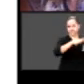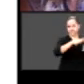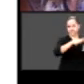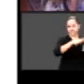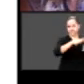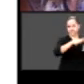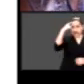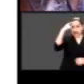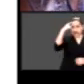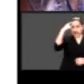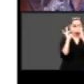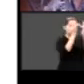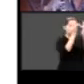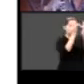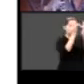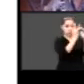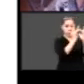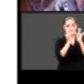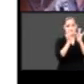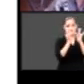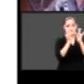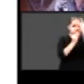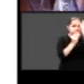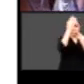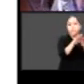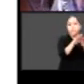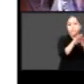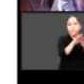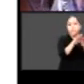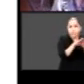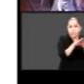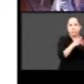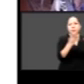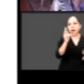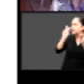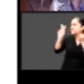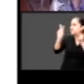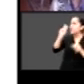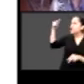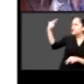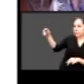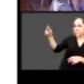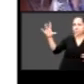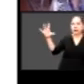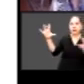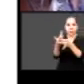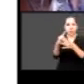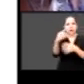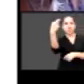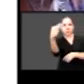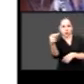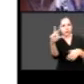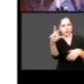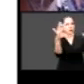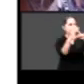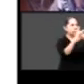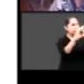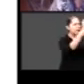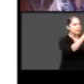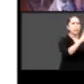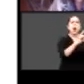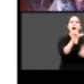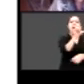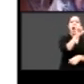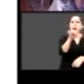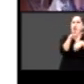y particularmente cuando estamos nombrando y en nombrar los objetos no son solo los objetos externos también son